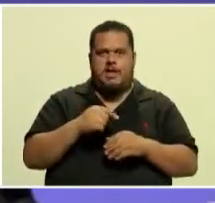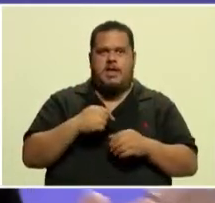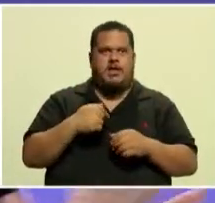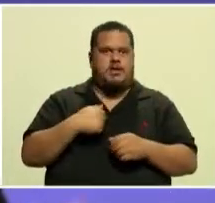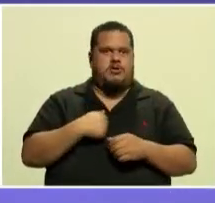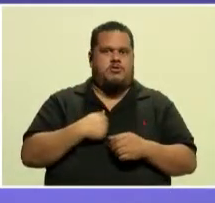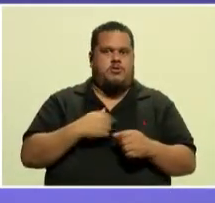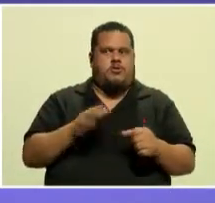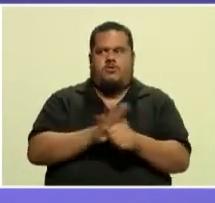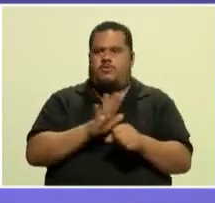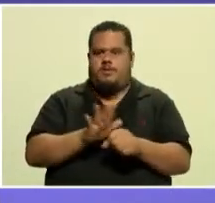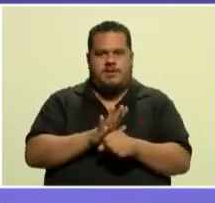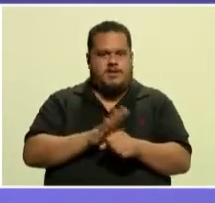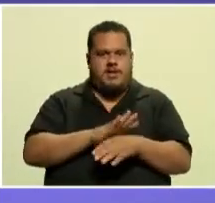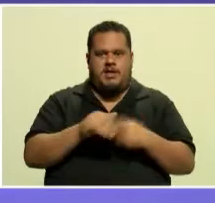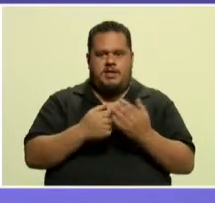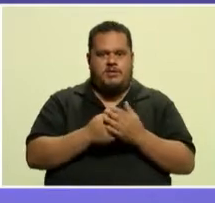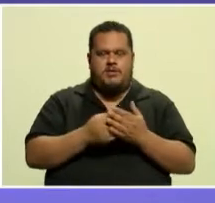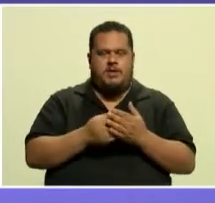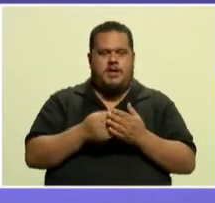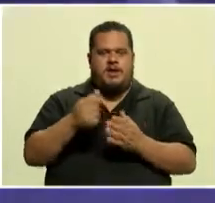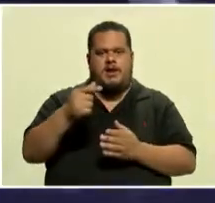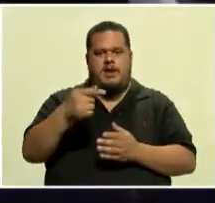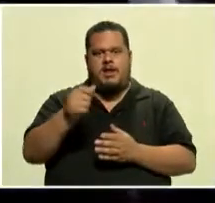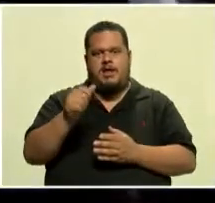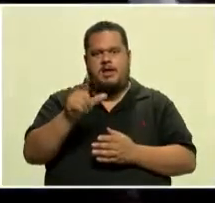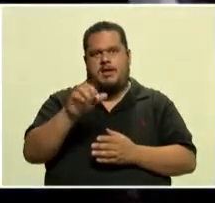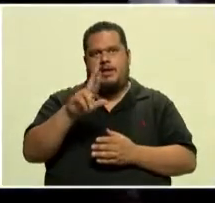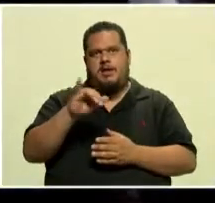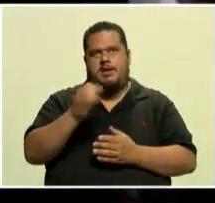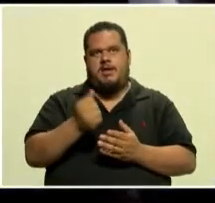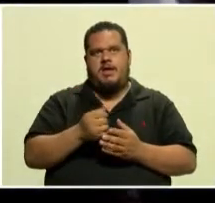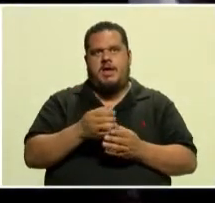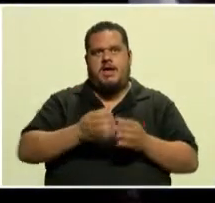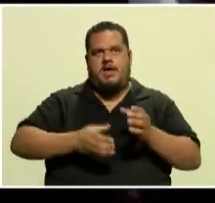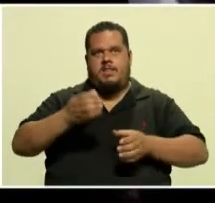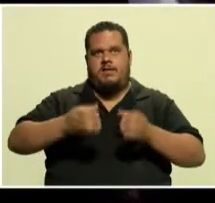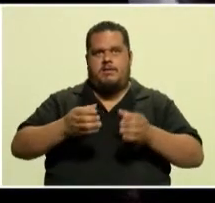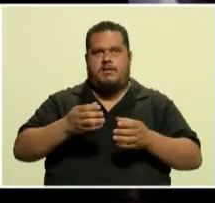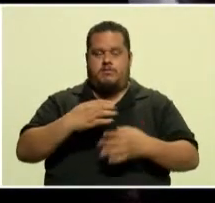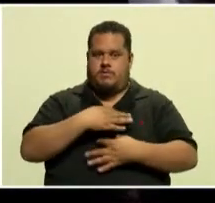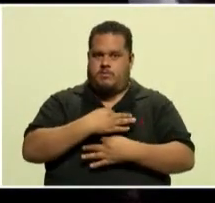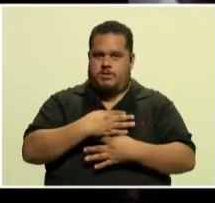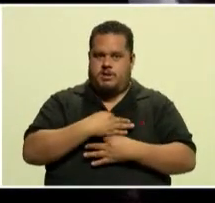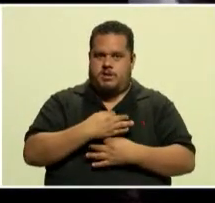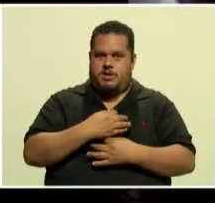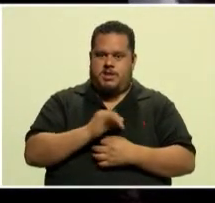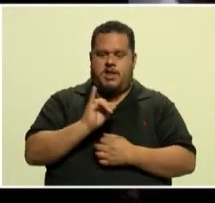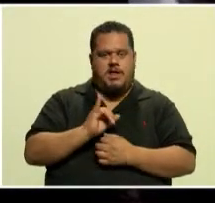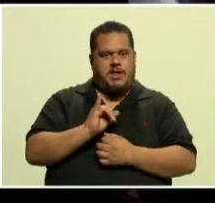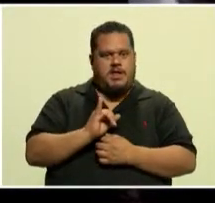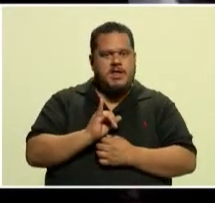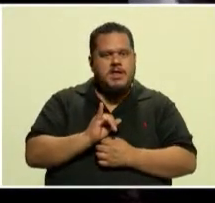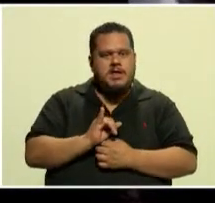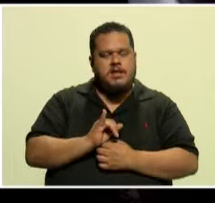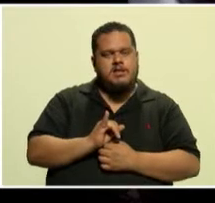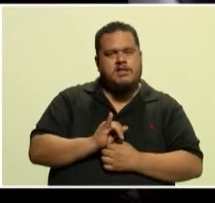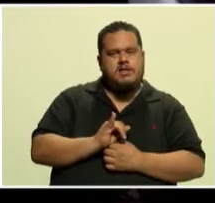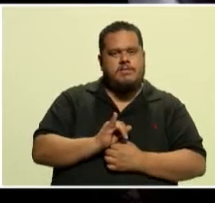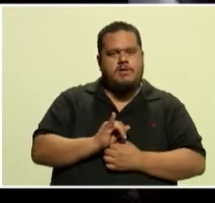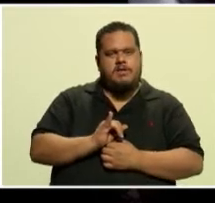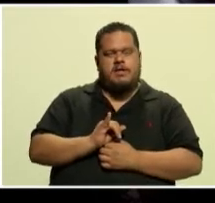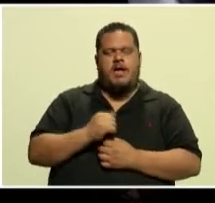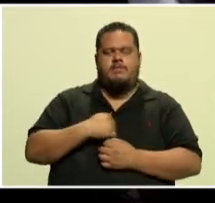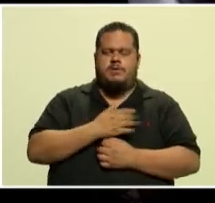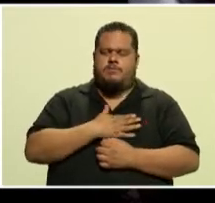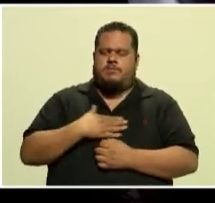galería de vasos. Y fue una experiencia muy interesante, y yo creo que esta pieza me